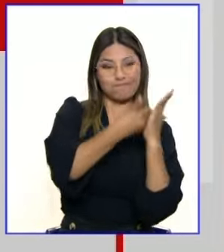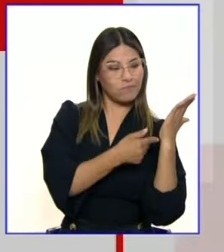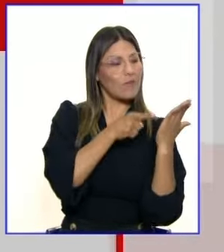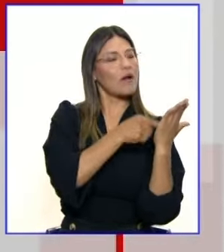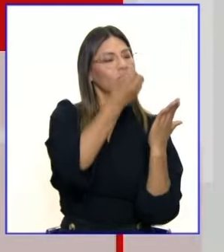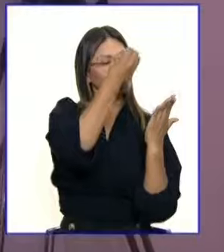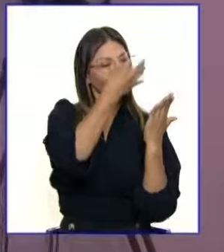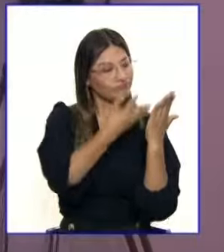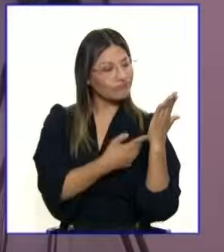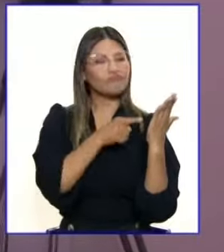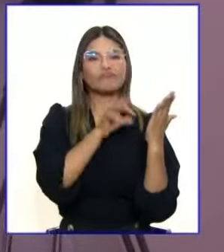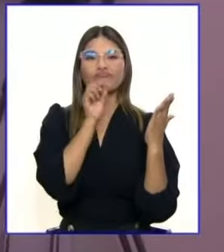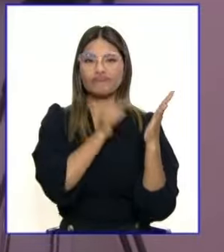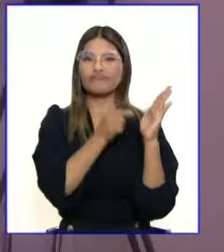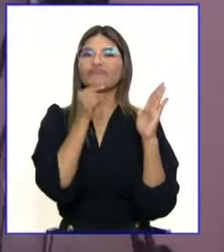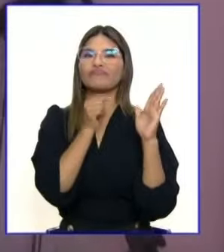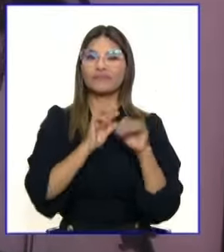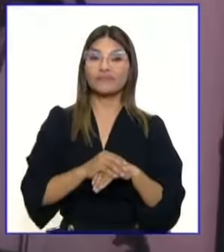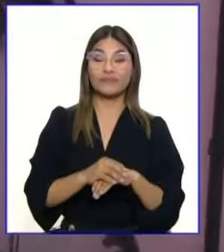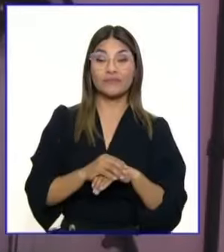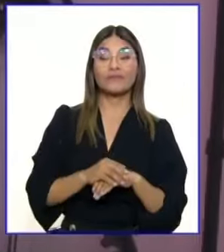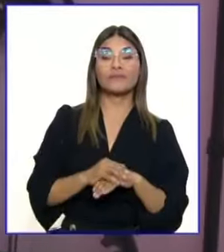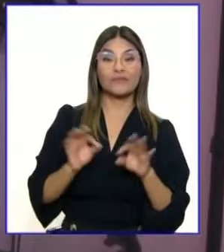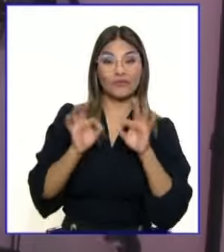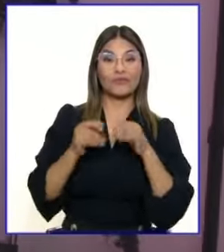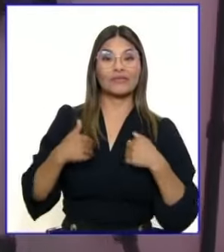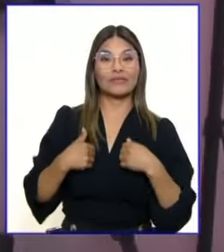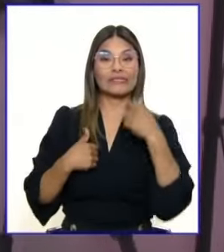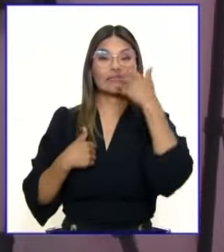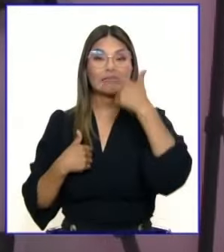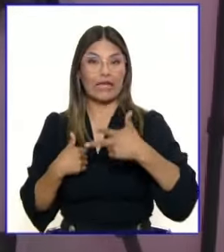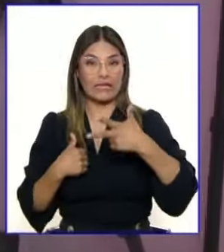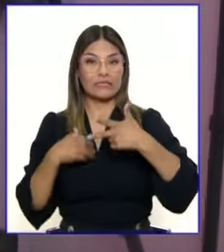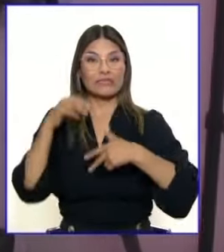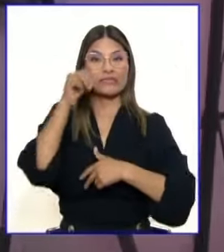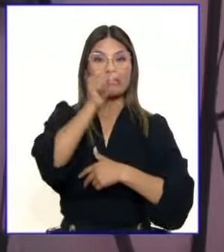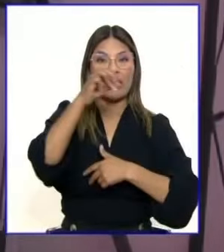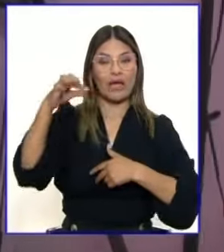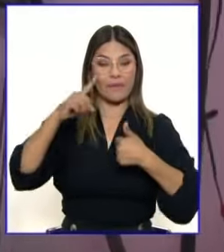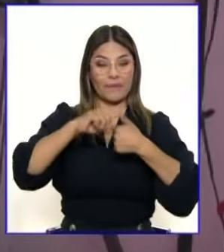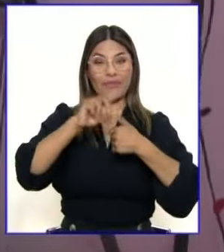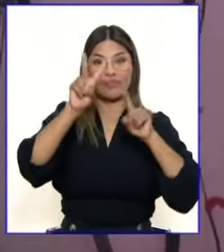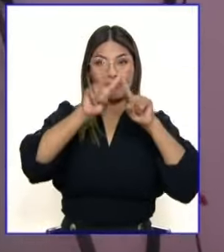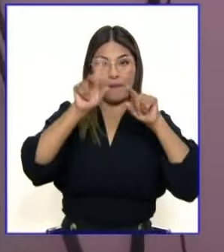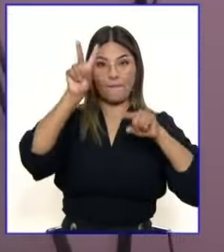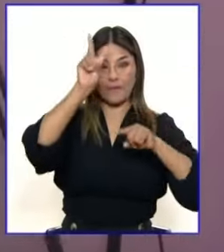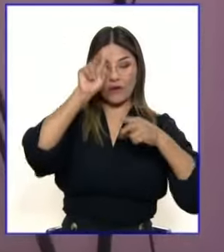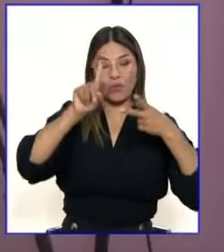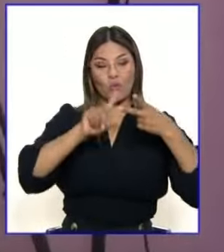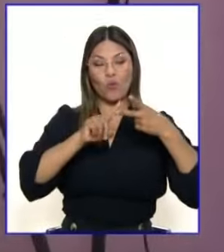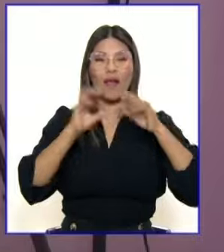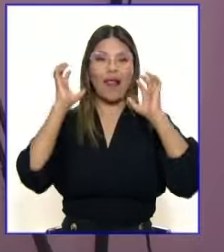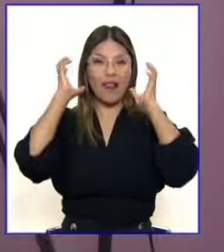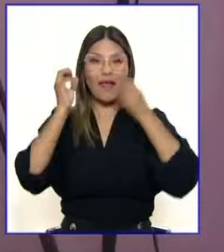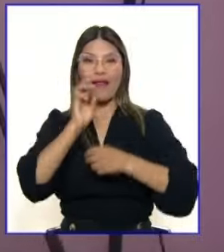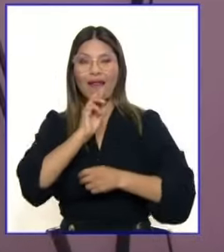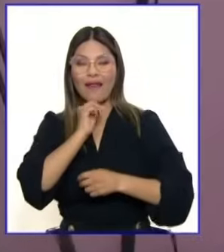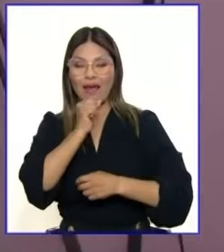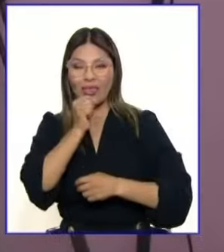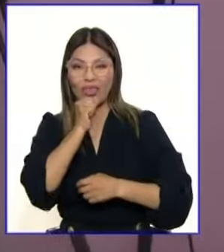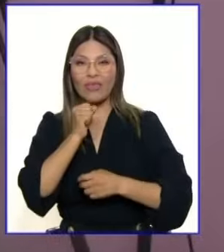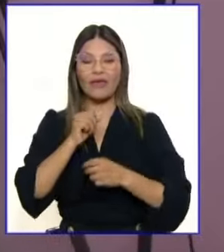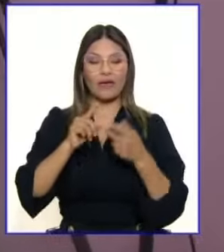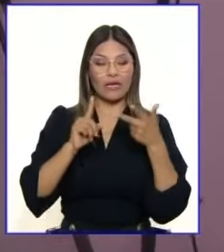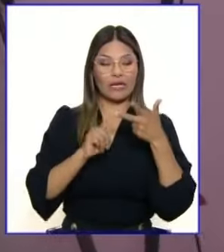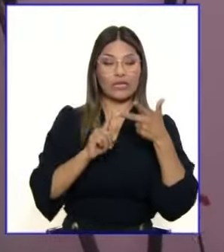la tecnología. Nosotros estamos lanzando tres aplicativos, TV Perú, Radio Nacional y a través de la página web IRTP Play, para